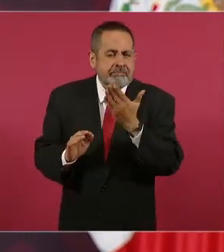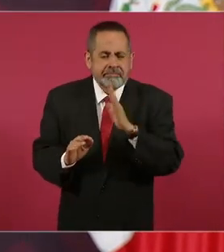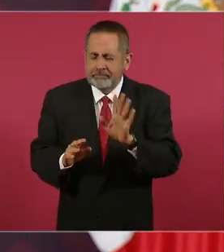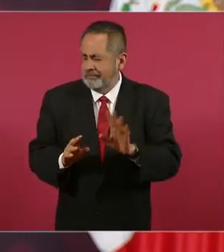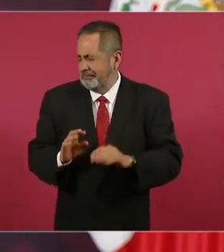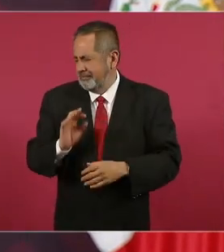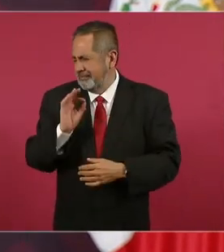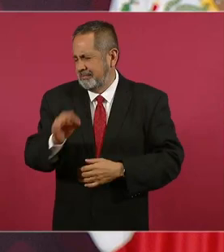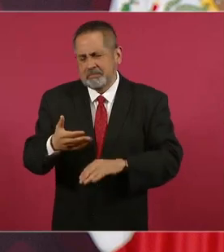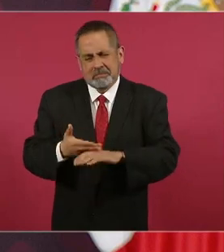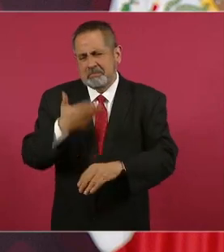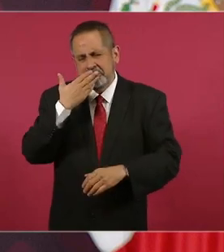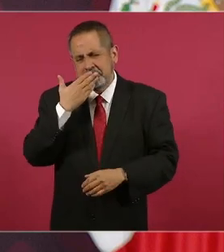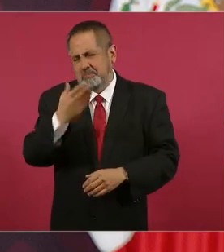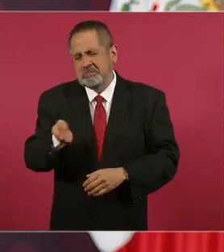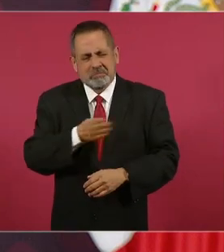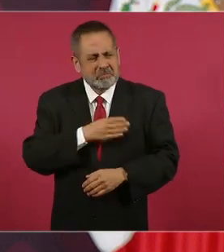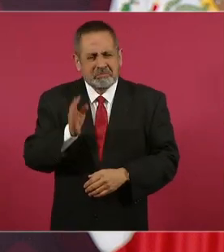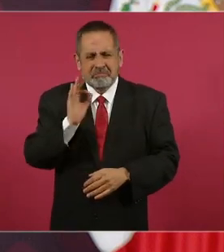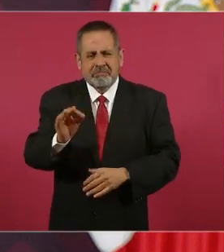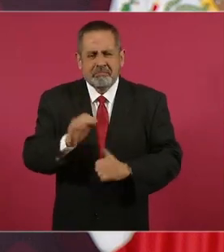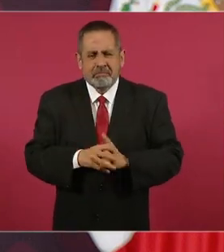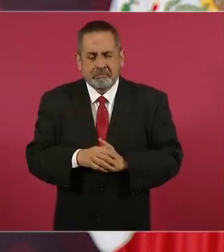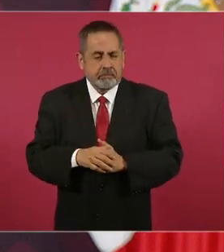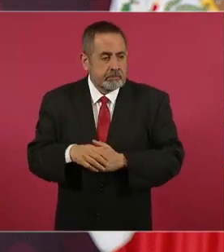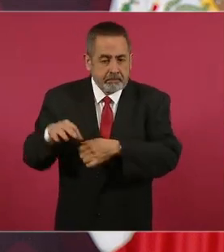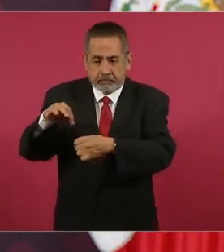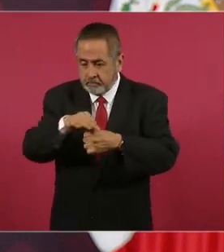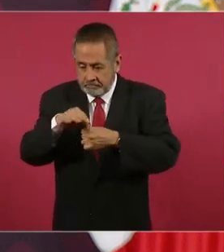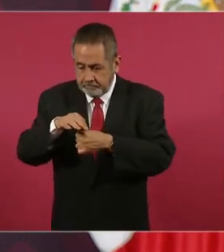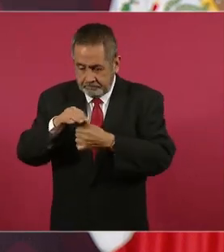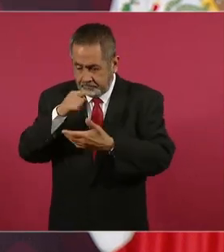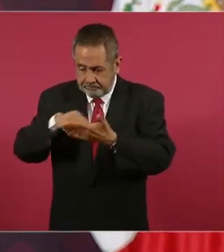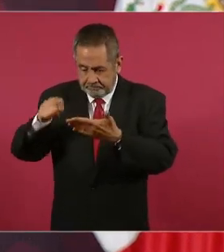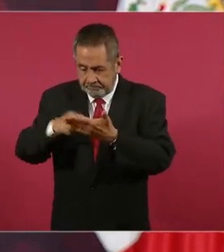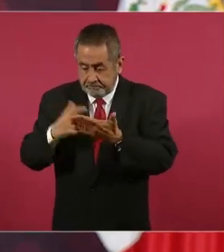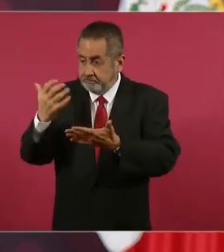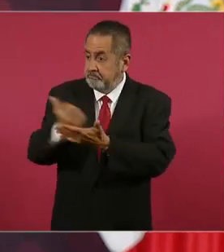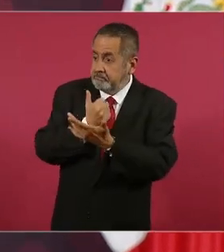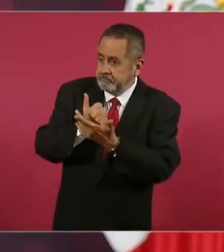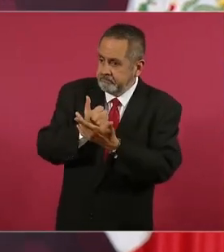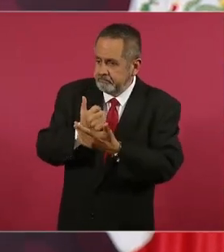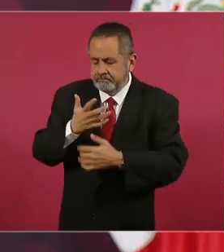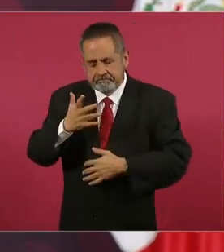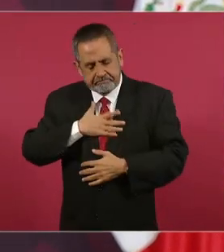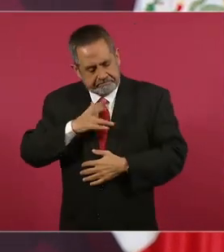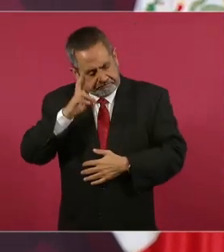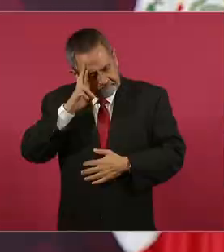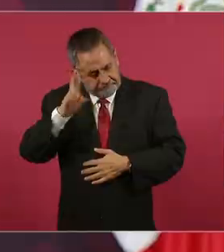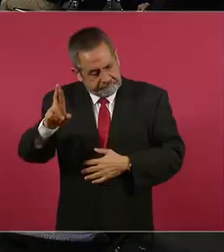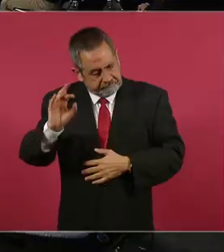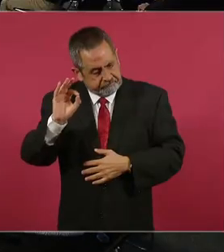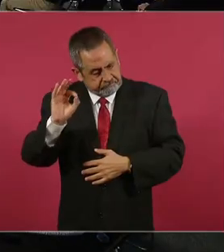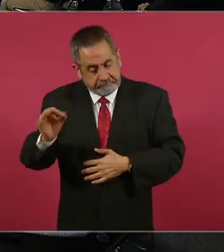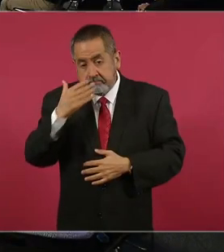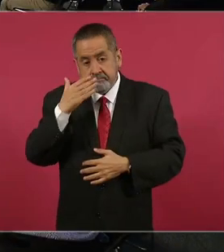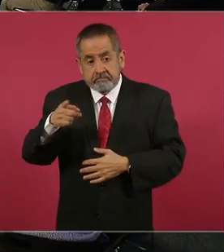Eso es muy bueno, que se haya respetado el voto de los ciudadanos de